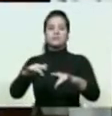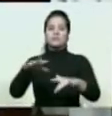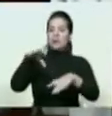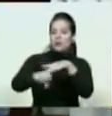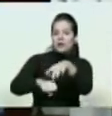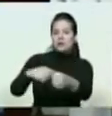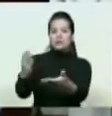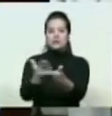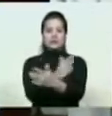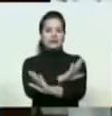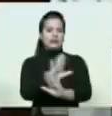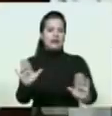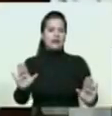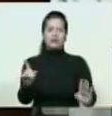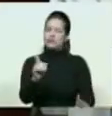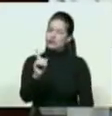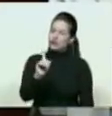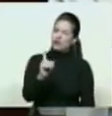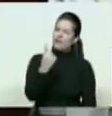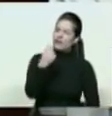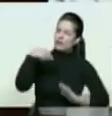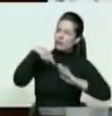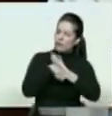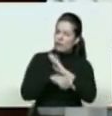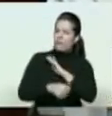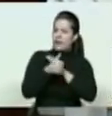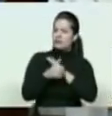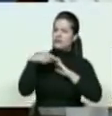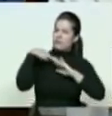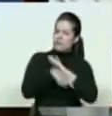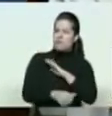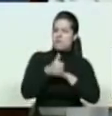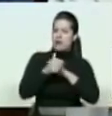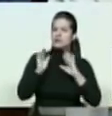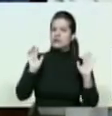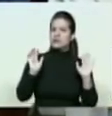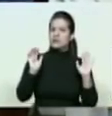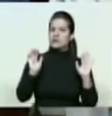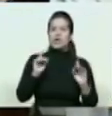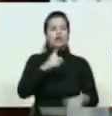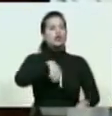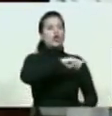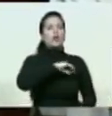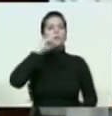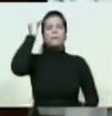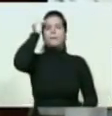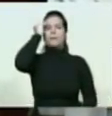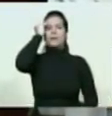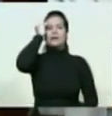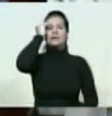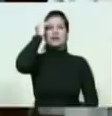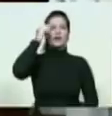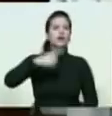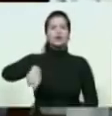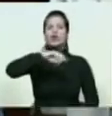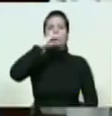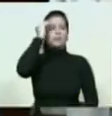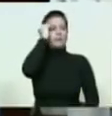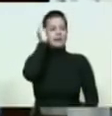del evento. Es errada la concepción que atribuye a la cultura una